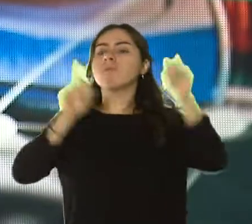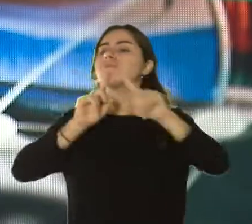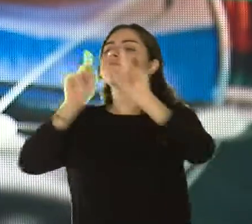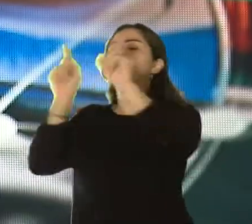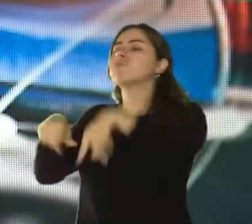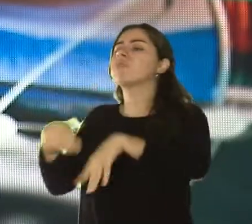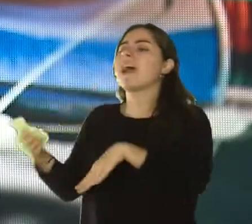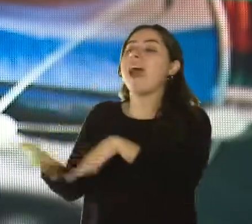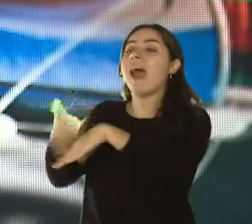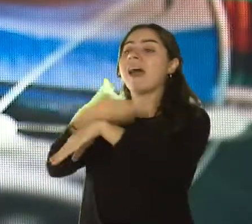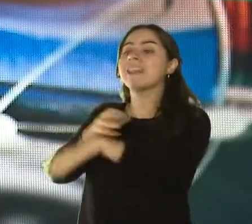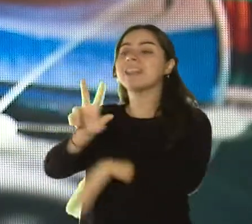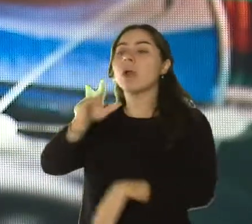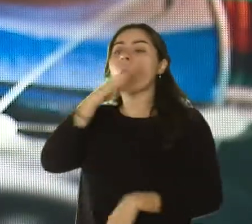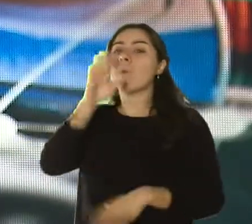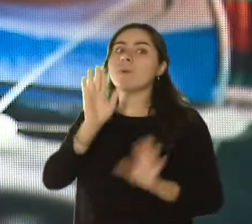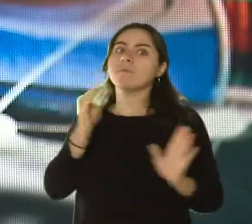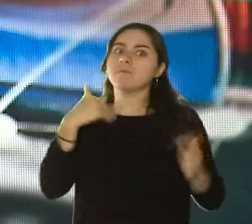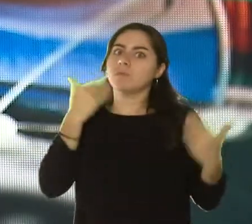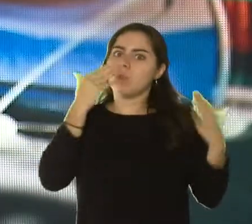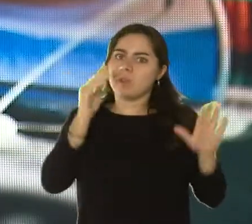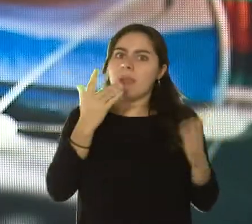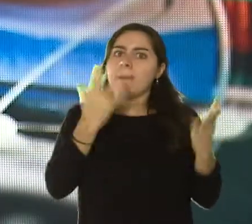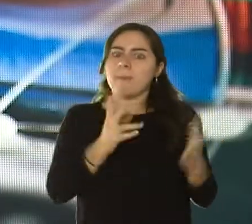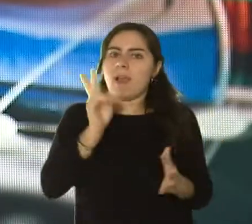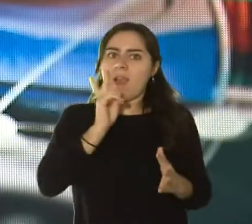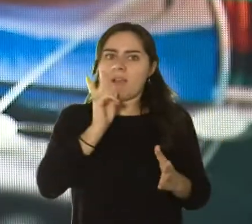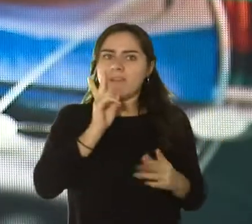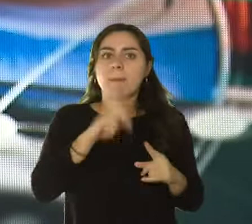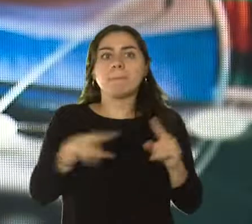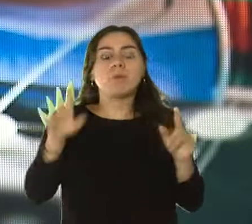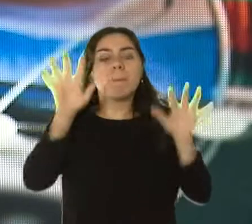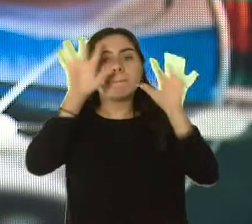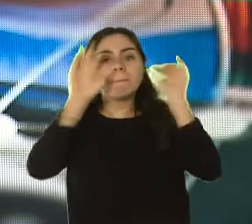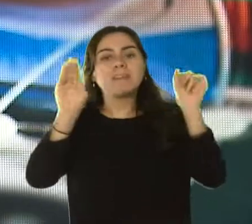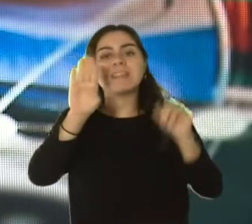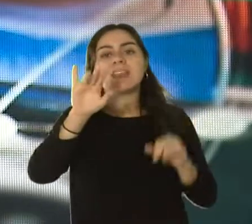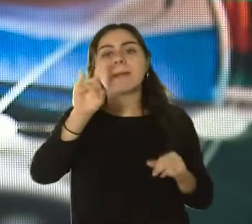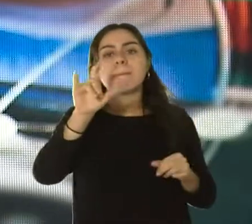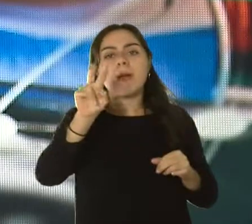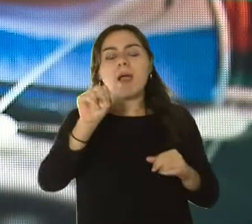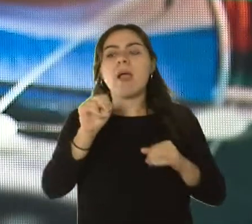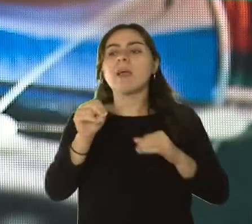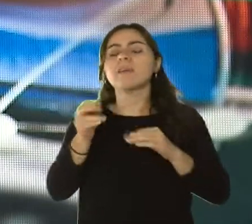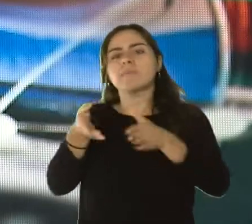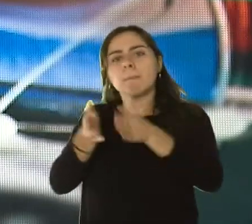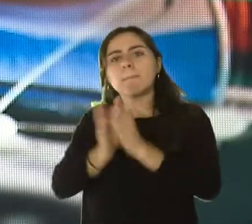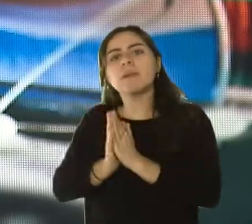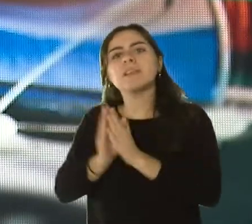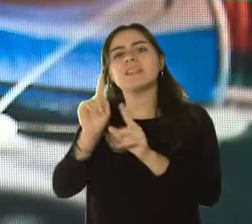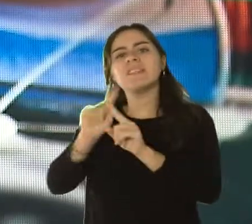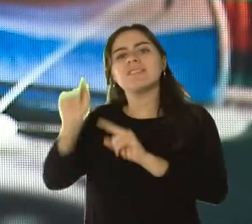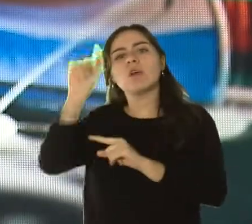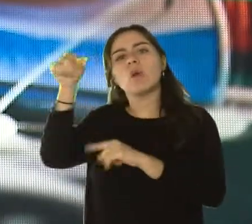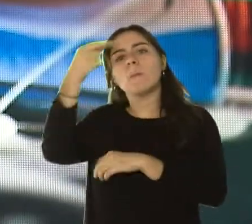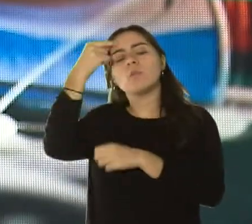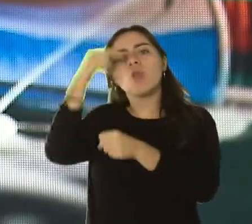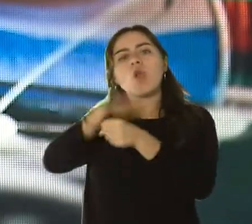veremos, ¿verdad? Antes del 3 de octubre. Pero entonces el presidente Biden también exhorta a los gobiernos